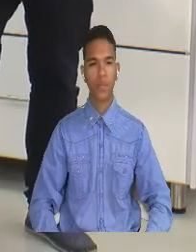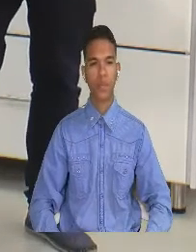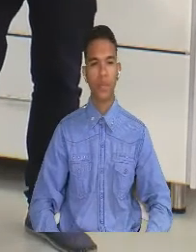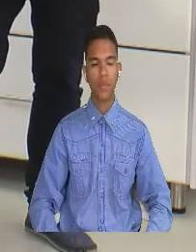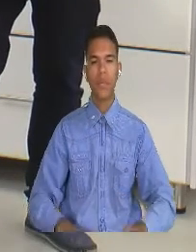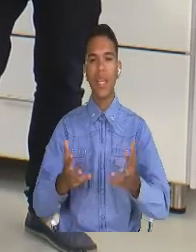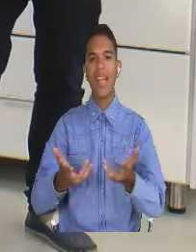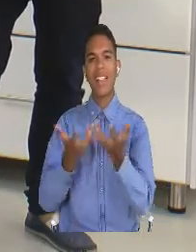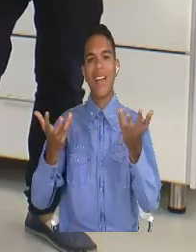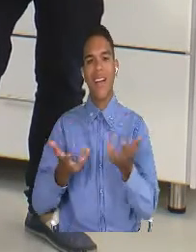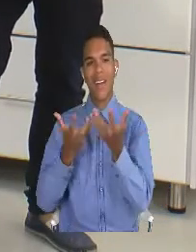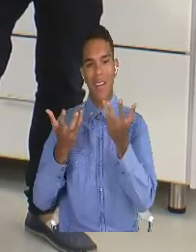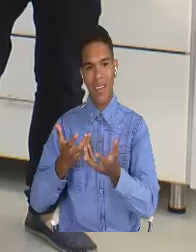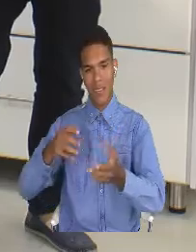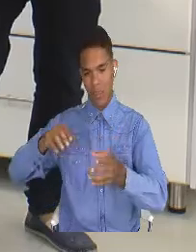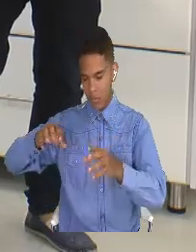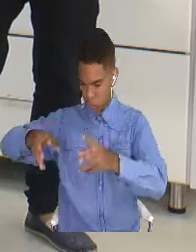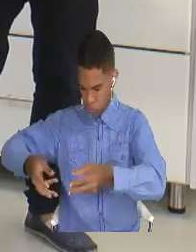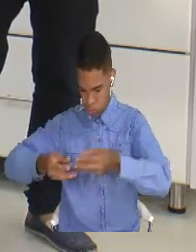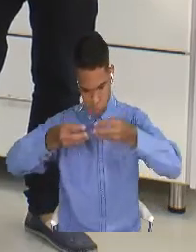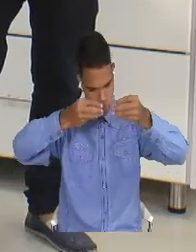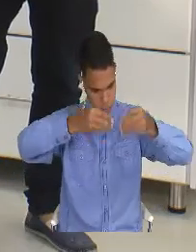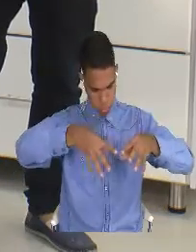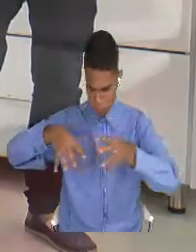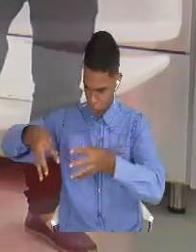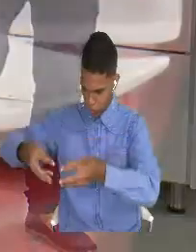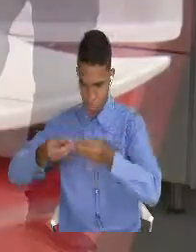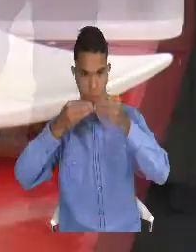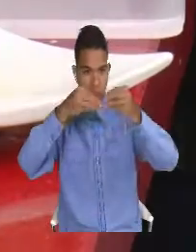ensaladita en nuestra cuchara.